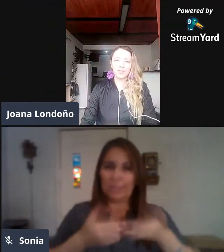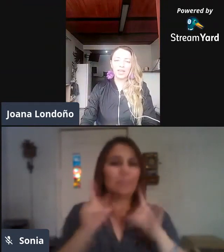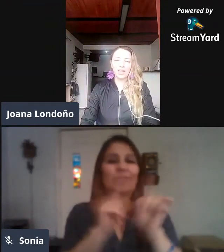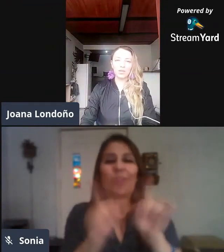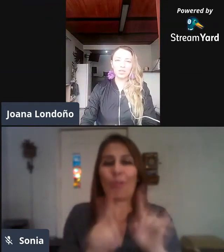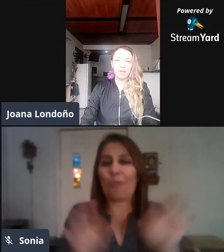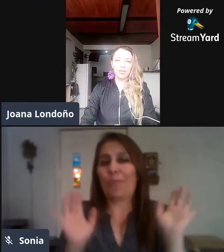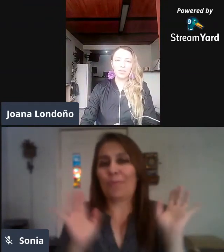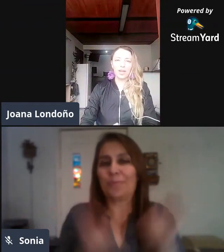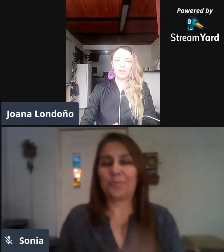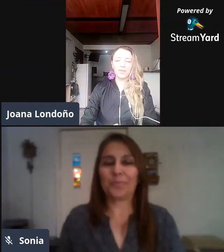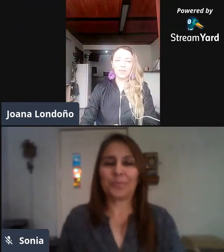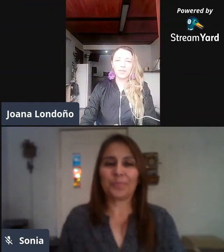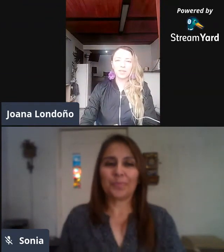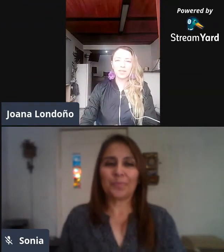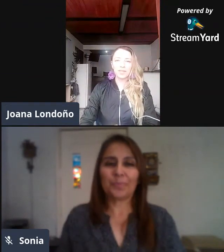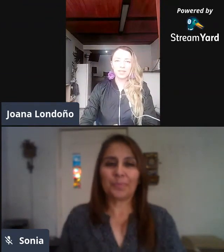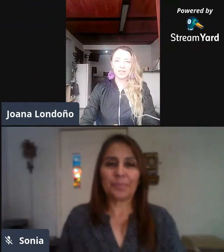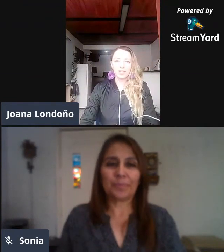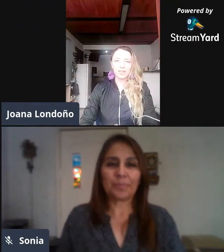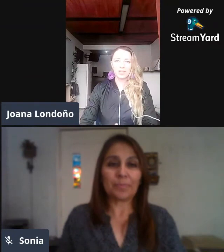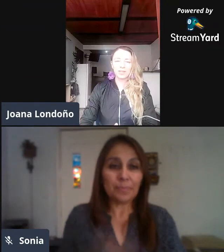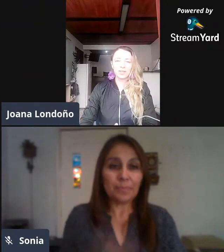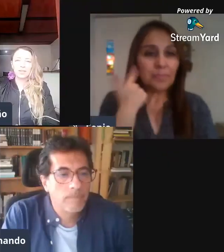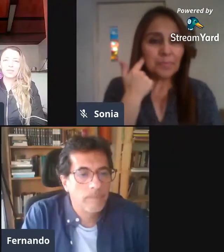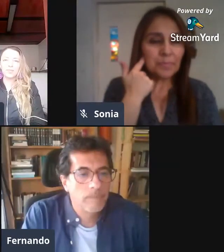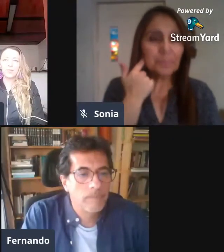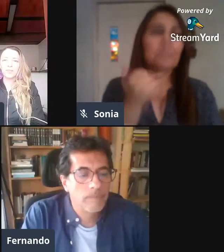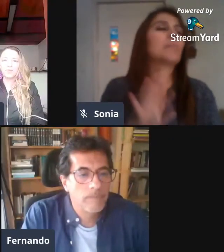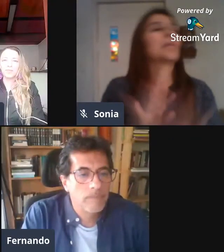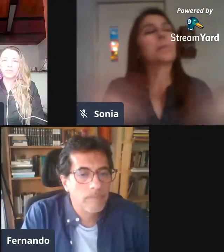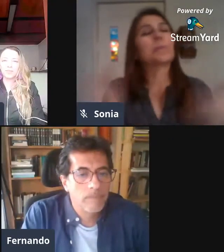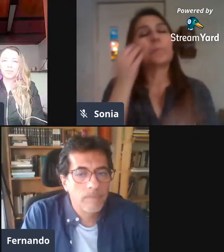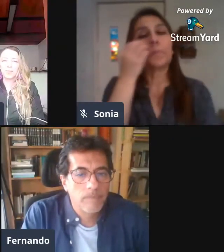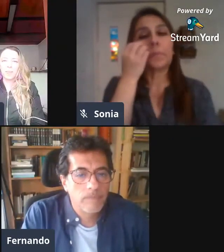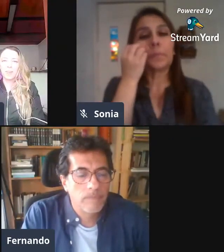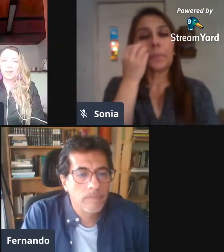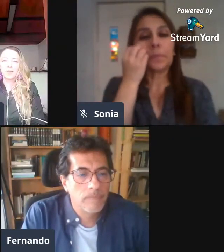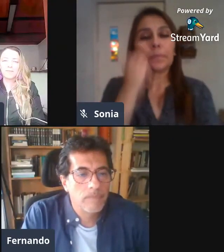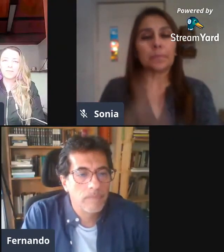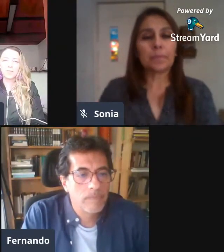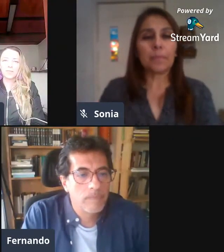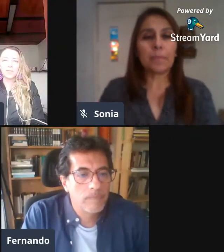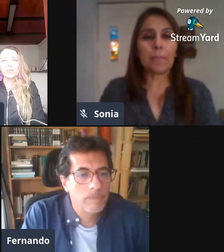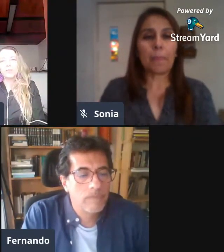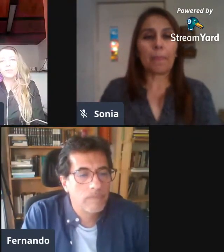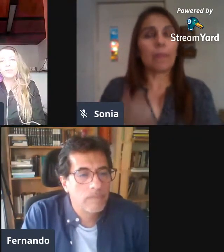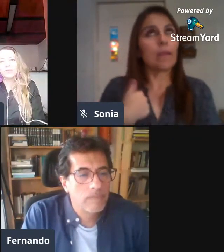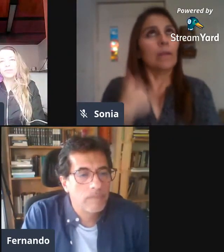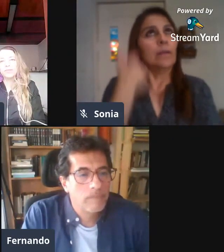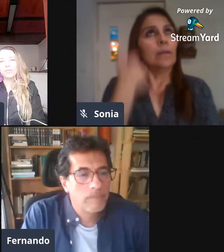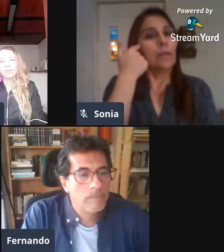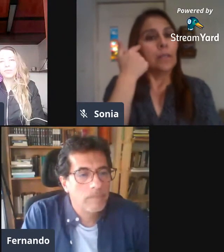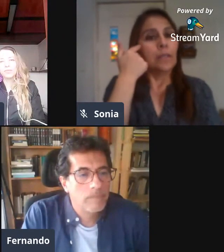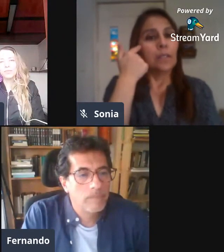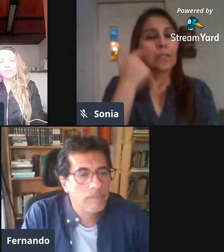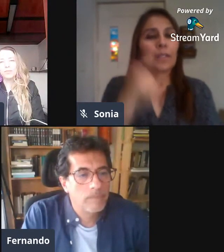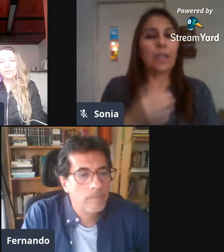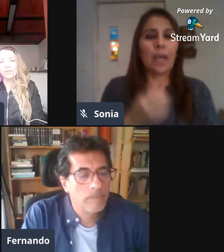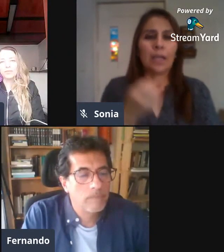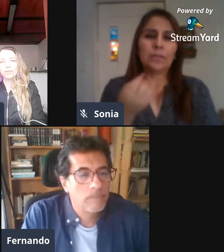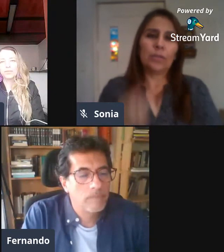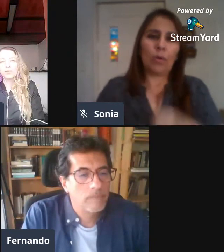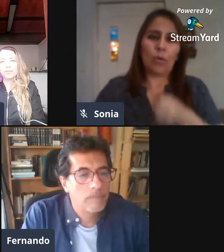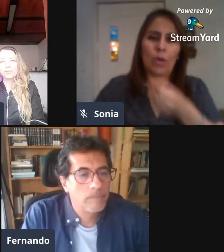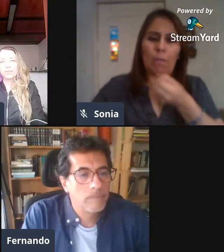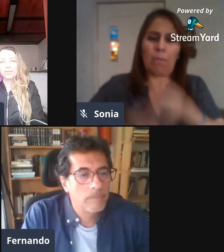perdón te escuchamos bien más bien ha sido muy prolífico este tiempo